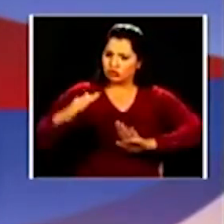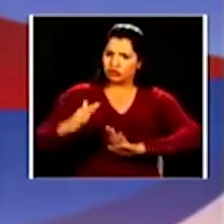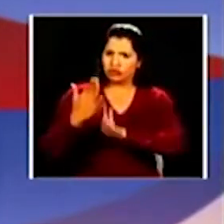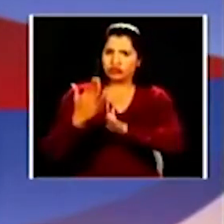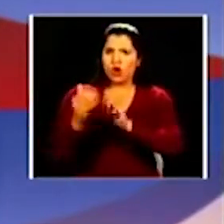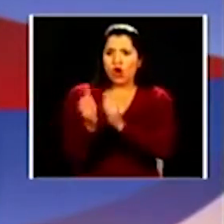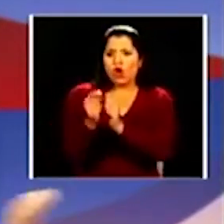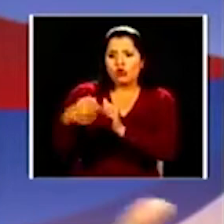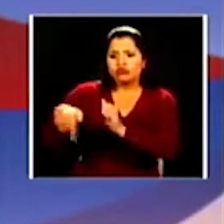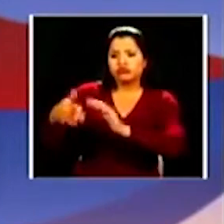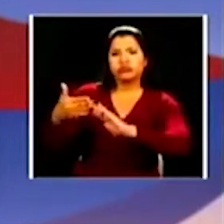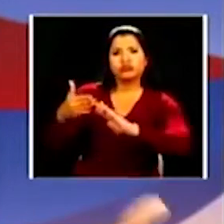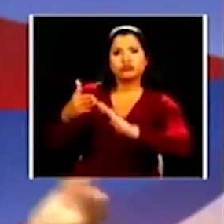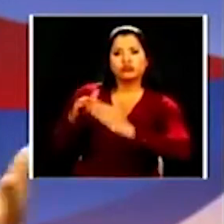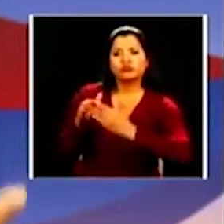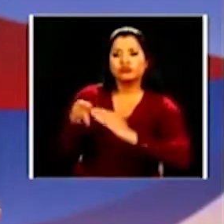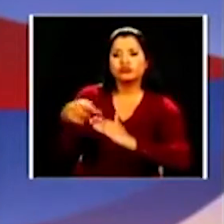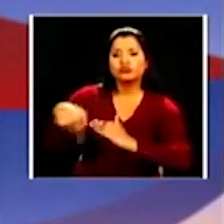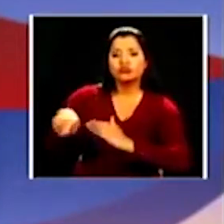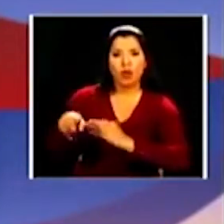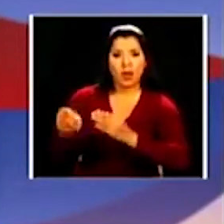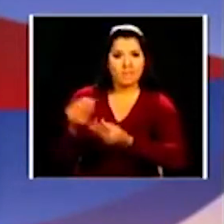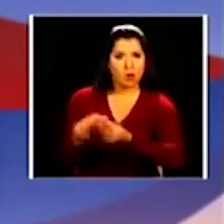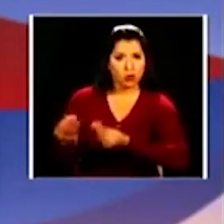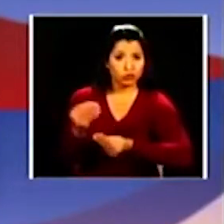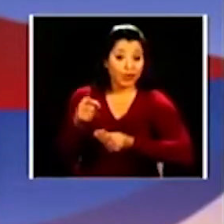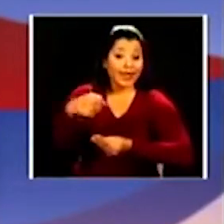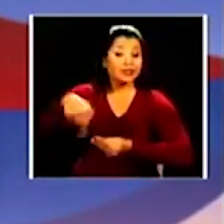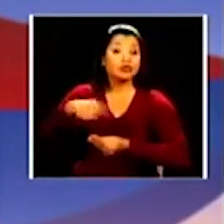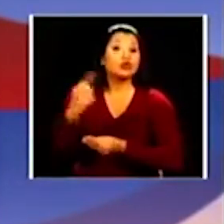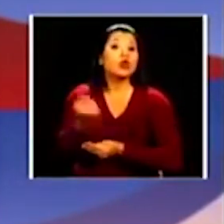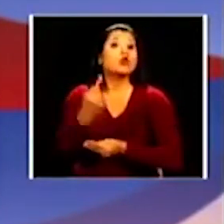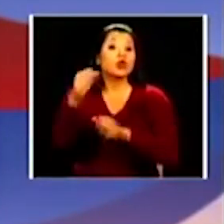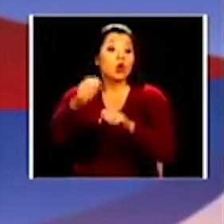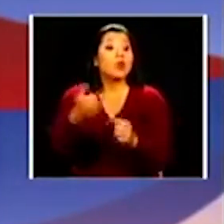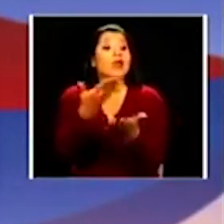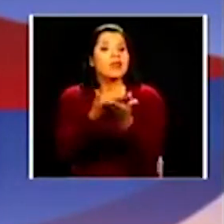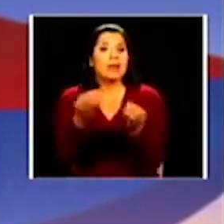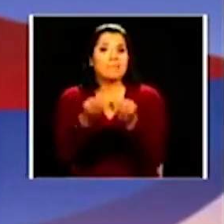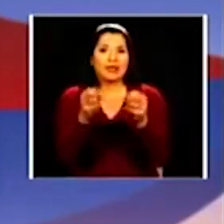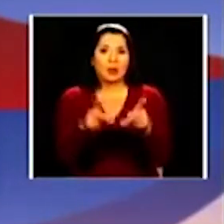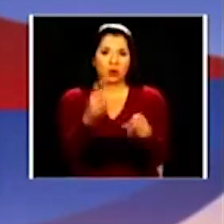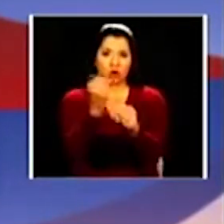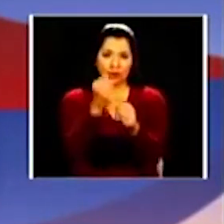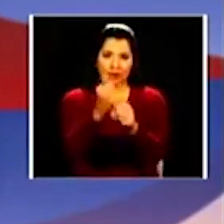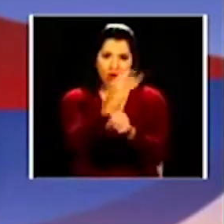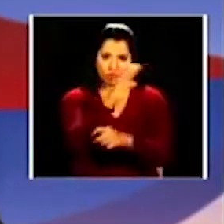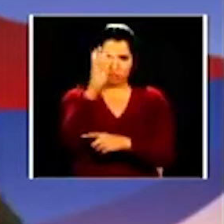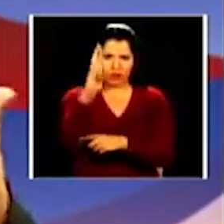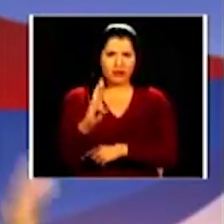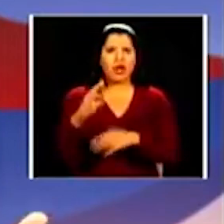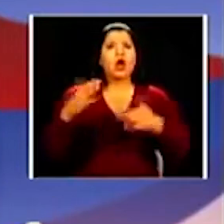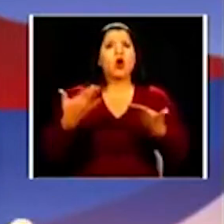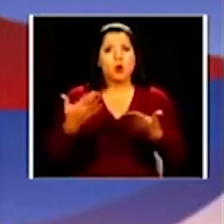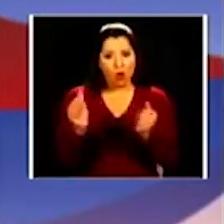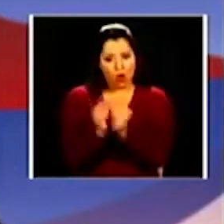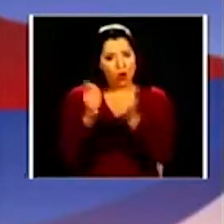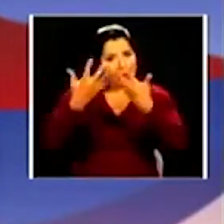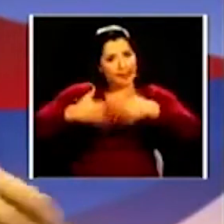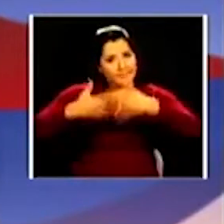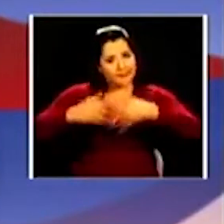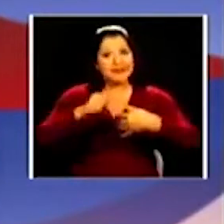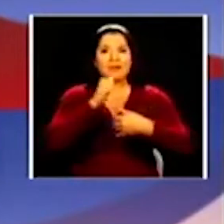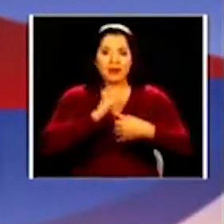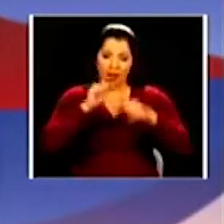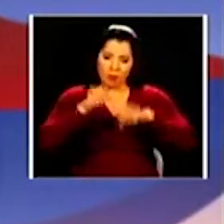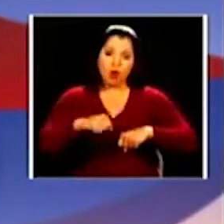sector productivo que realmente es el único que le puede generar empleo a este país. Solamente a través de la empresa privada podremos generar empleo y para